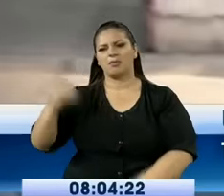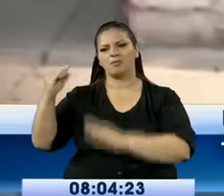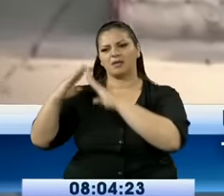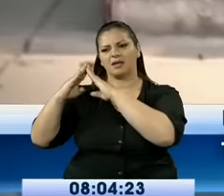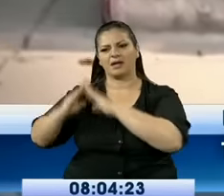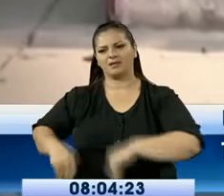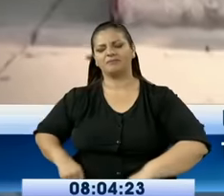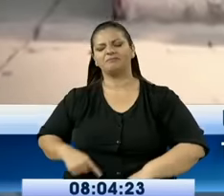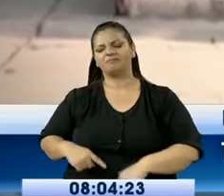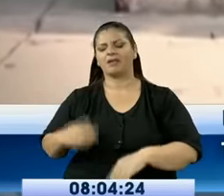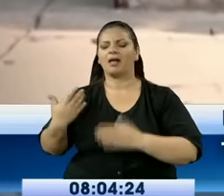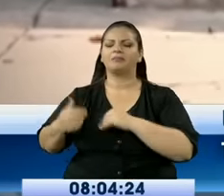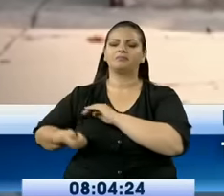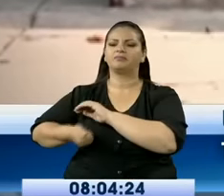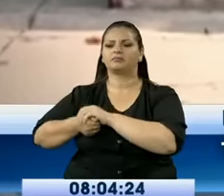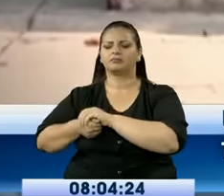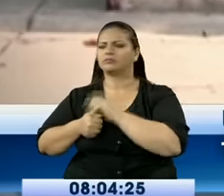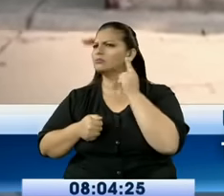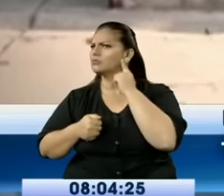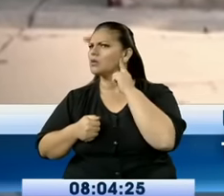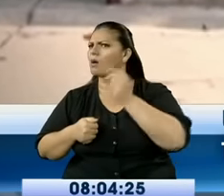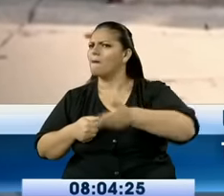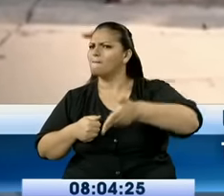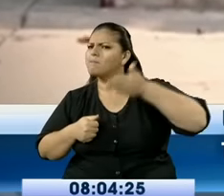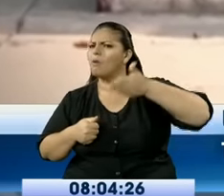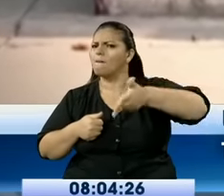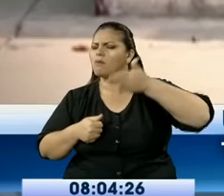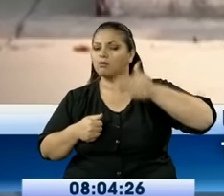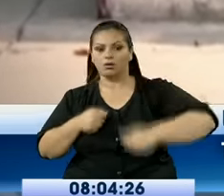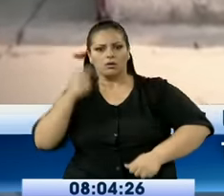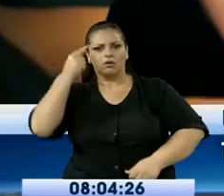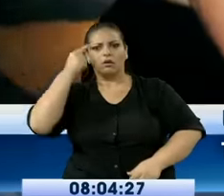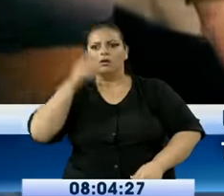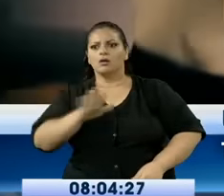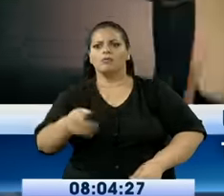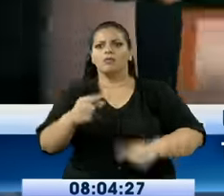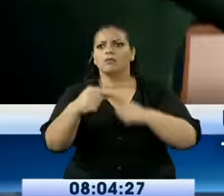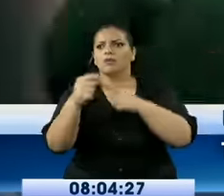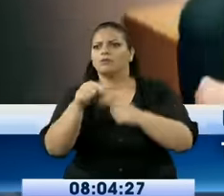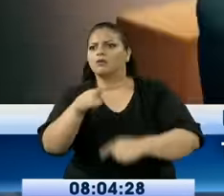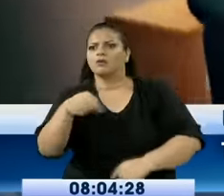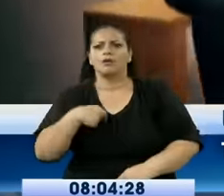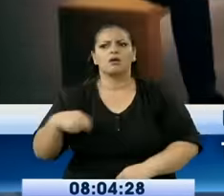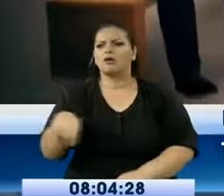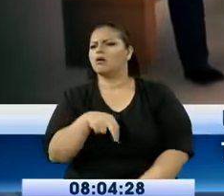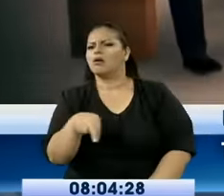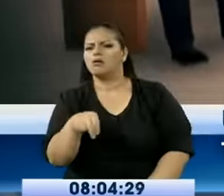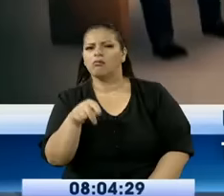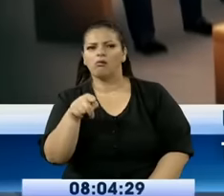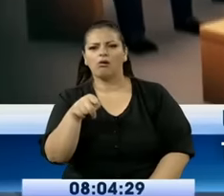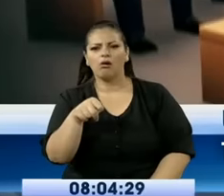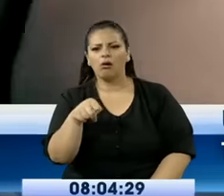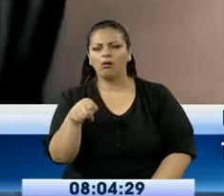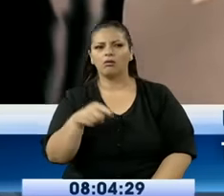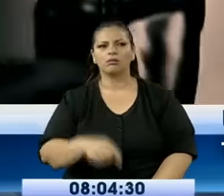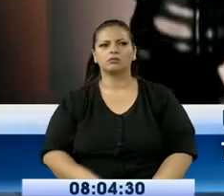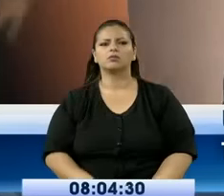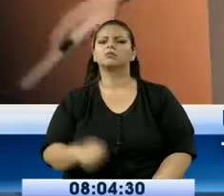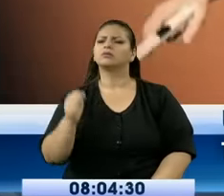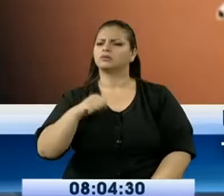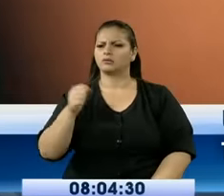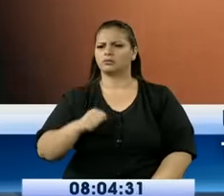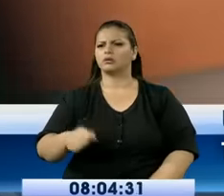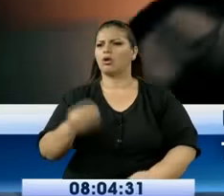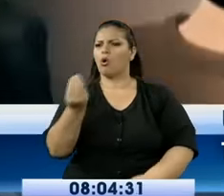blum, blum. Como ahí estaba mi primo, yo intenté salir, pero como a mí me pasó ya una vez algo. Sí, ahí estaba sentado y la cayó, esos han salido, venido de allá, han venido, bum,